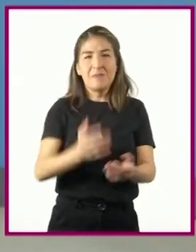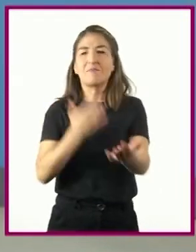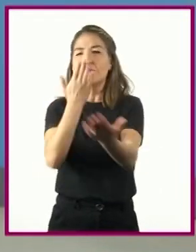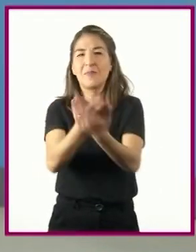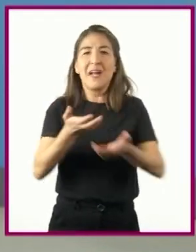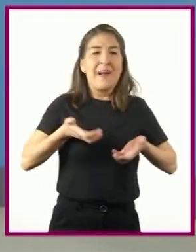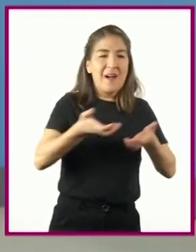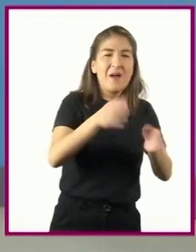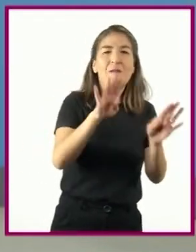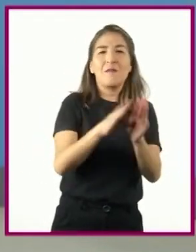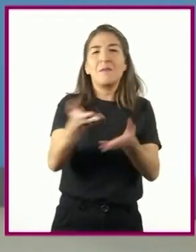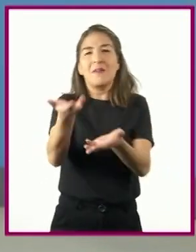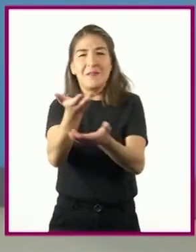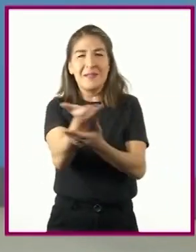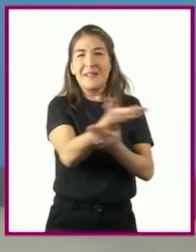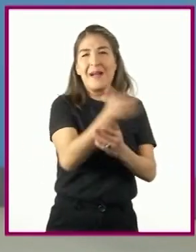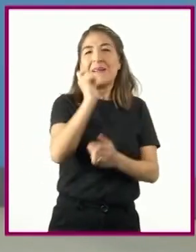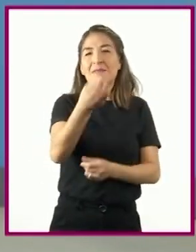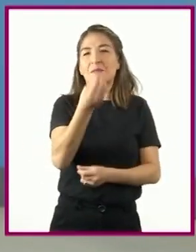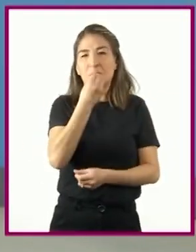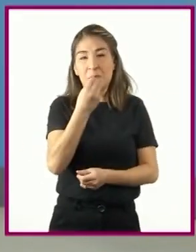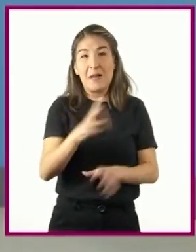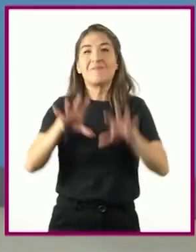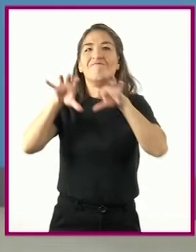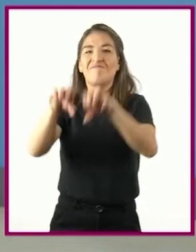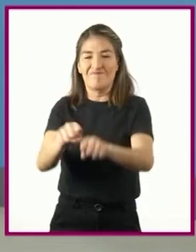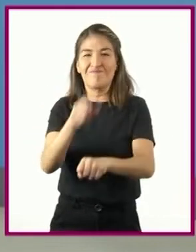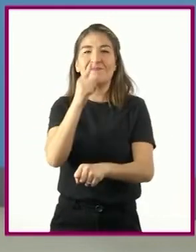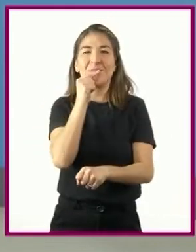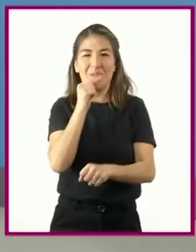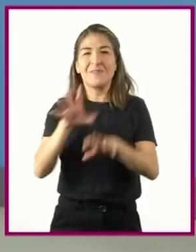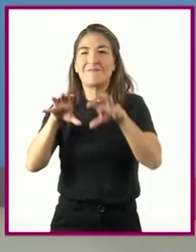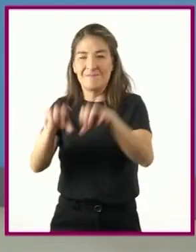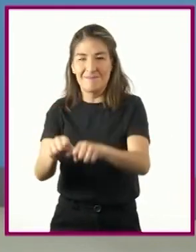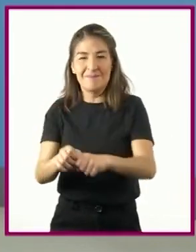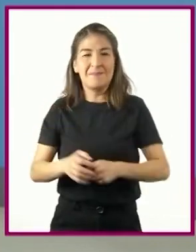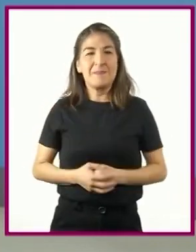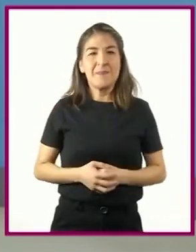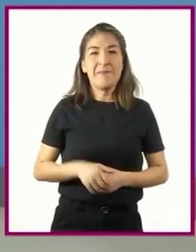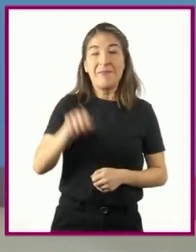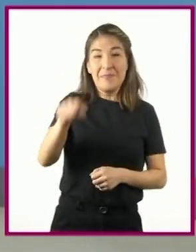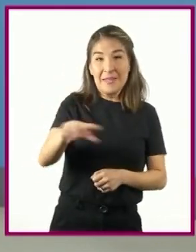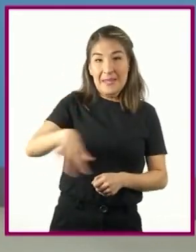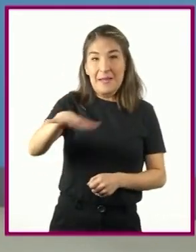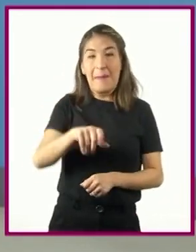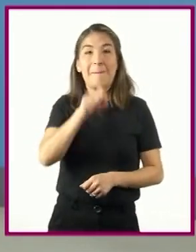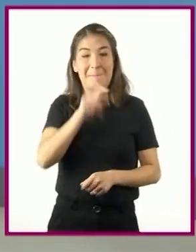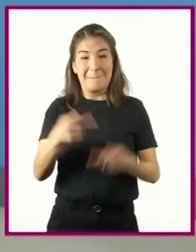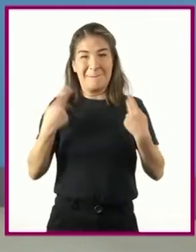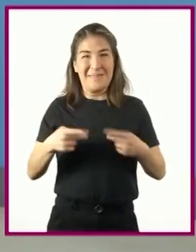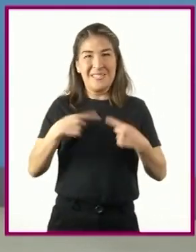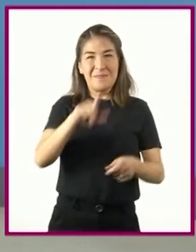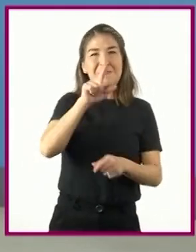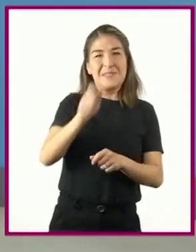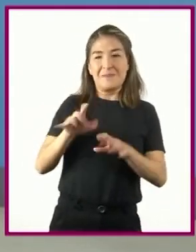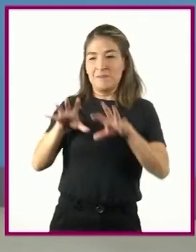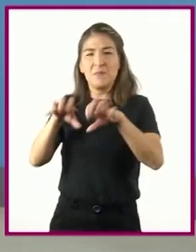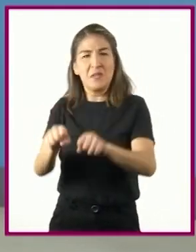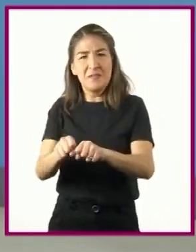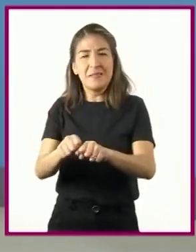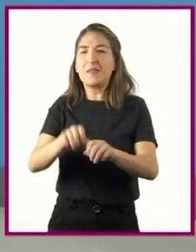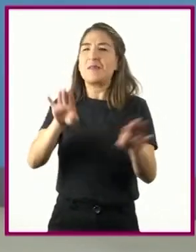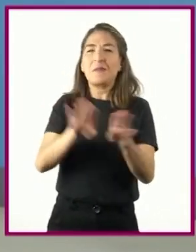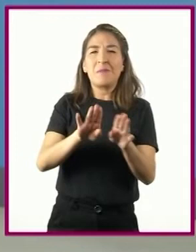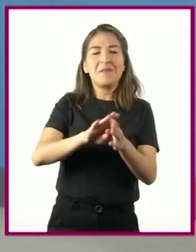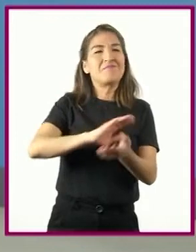calles, fueron reprimidas por la policía. Poco después, esos mismos policías se unieron a las